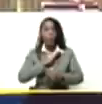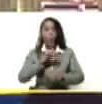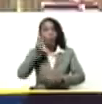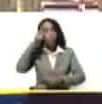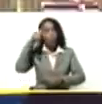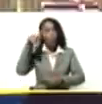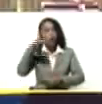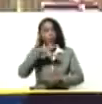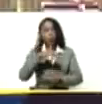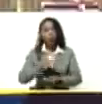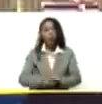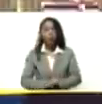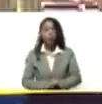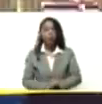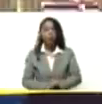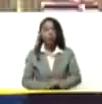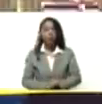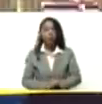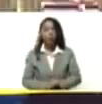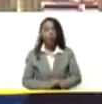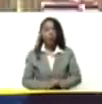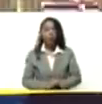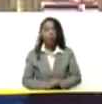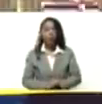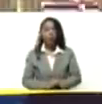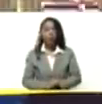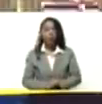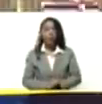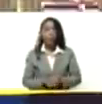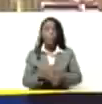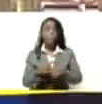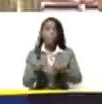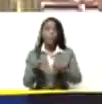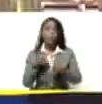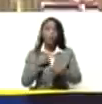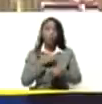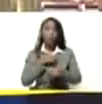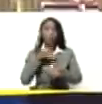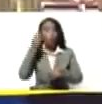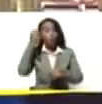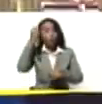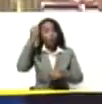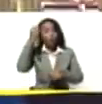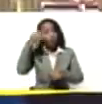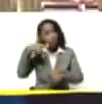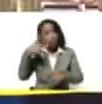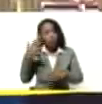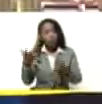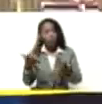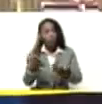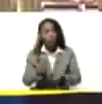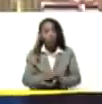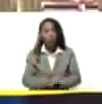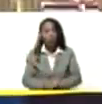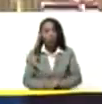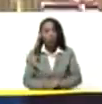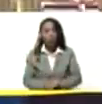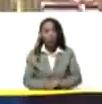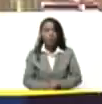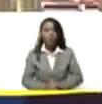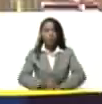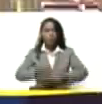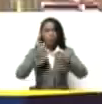página única de la historia de resistencia de un pueblo contra una de las guerras